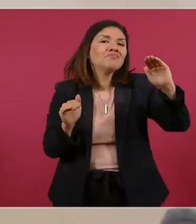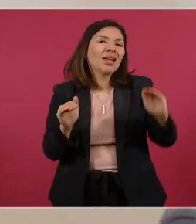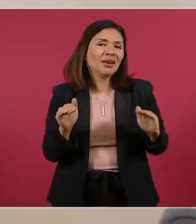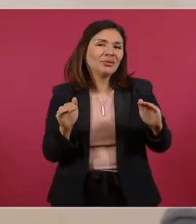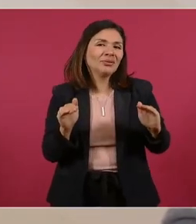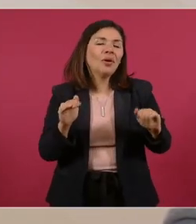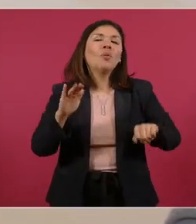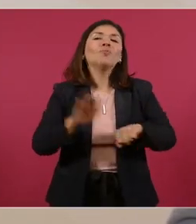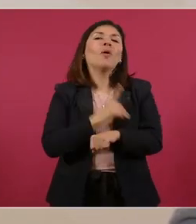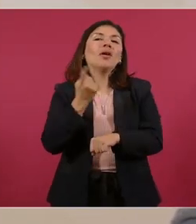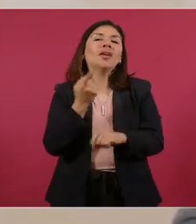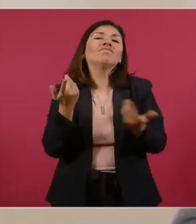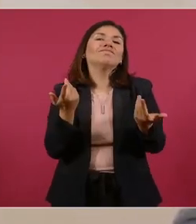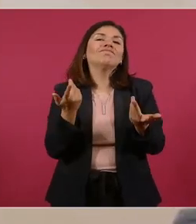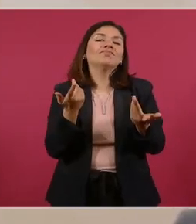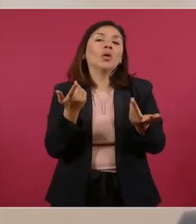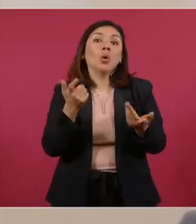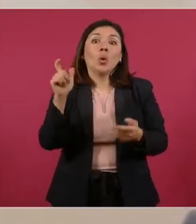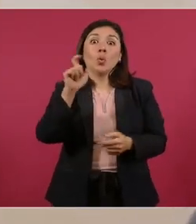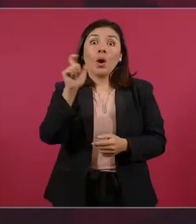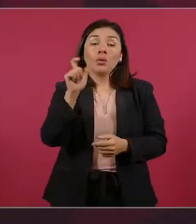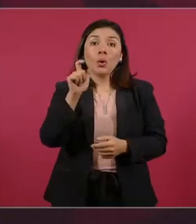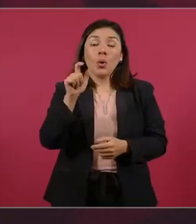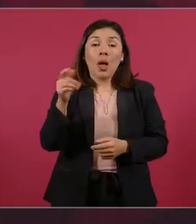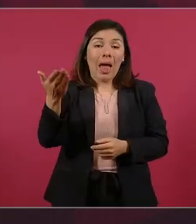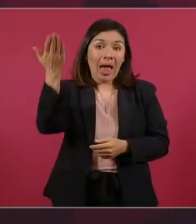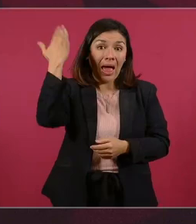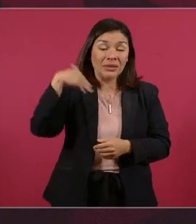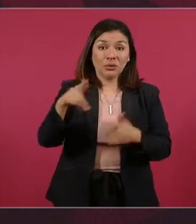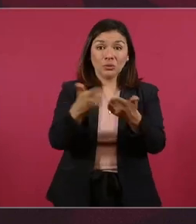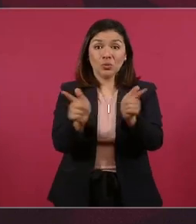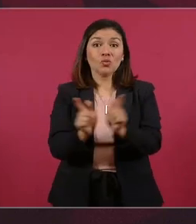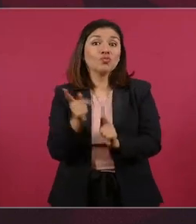porque reformaron cuando ellos tenían mayoría